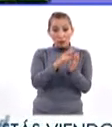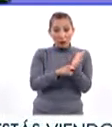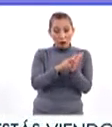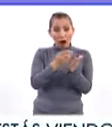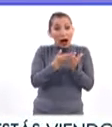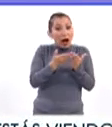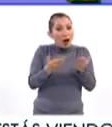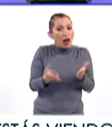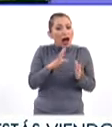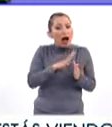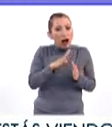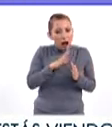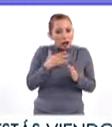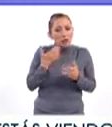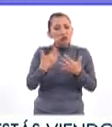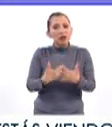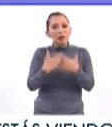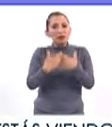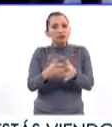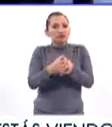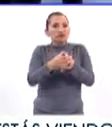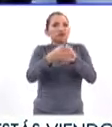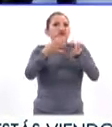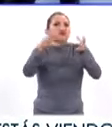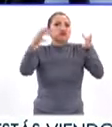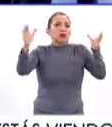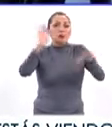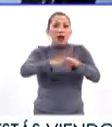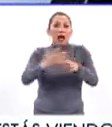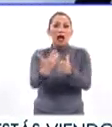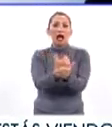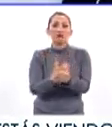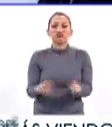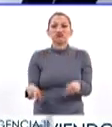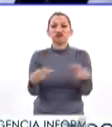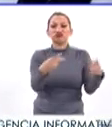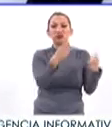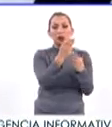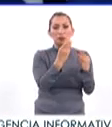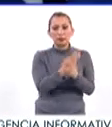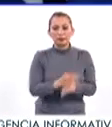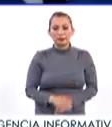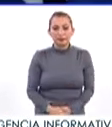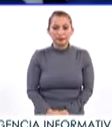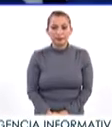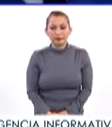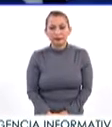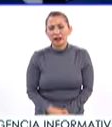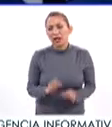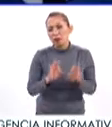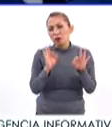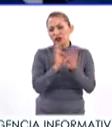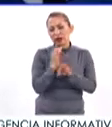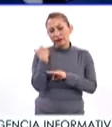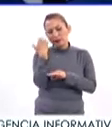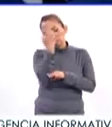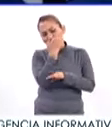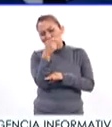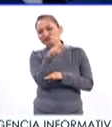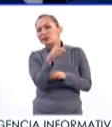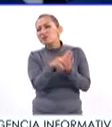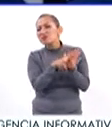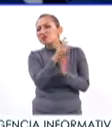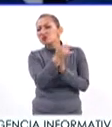se han convertido en una de las industrias creativas que genera mayores dividendos a nivel mundial. Es importante el estudio del videojuego